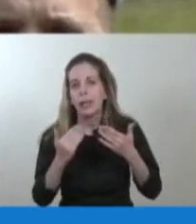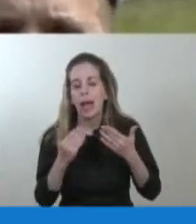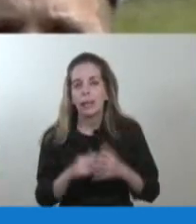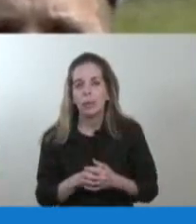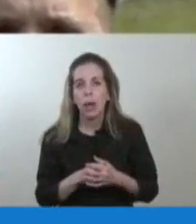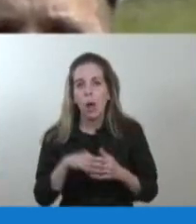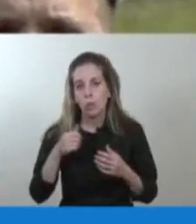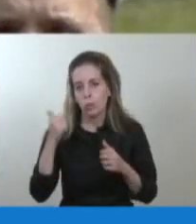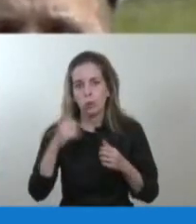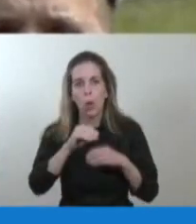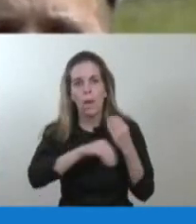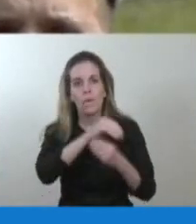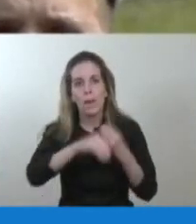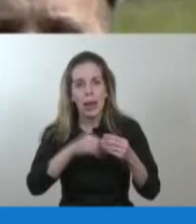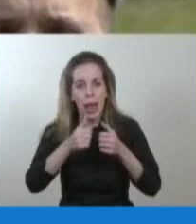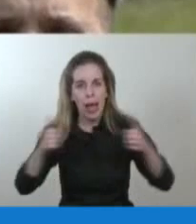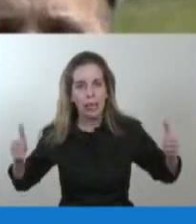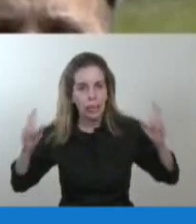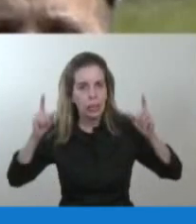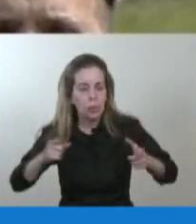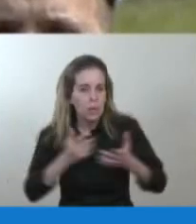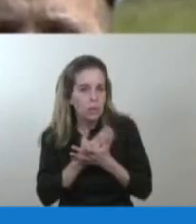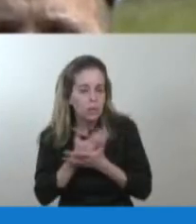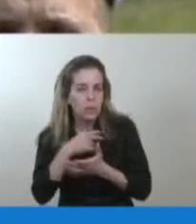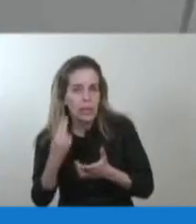todas las familias víctimas